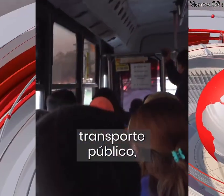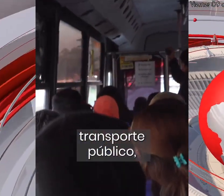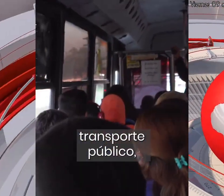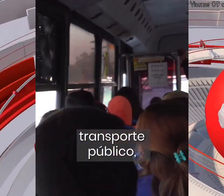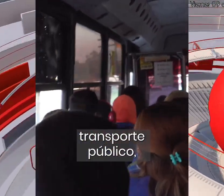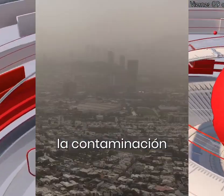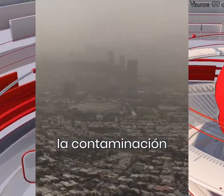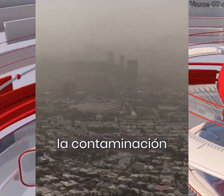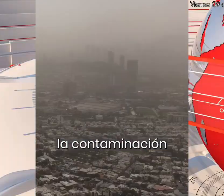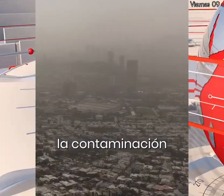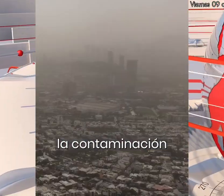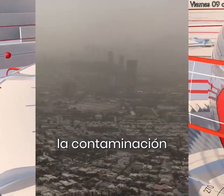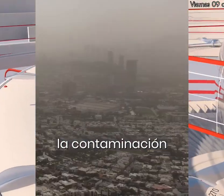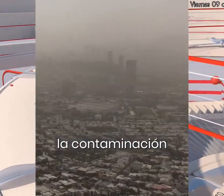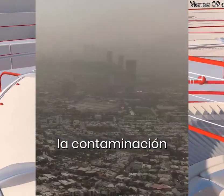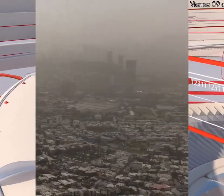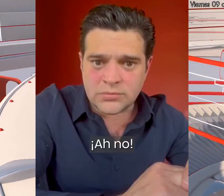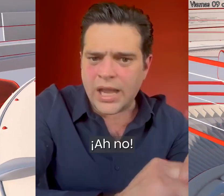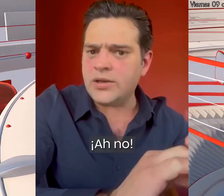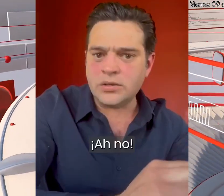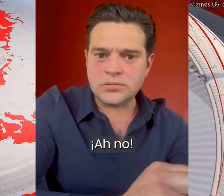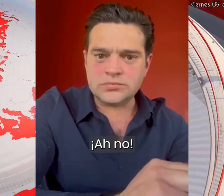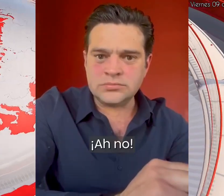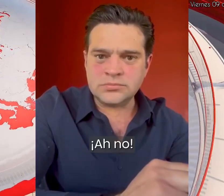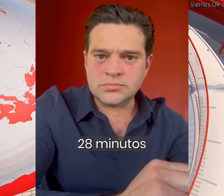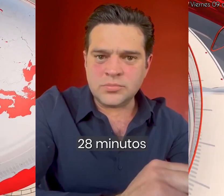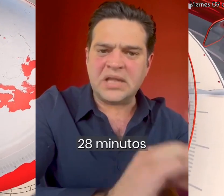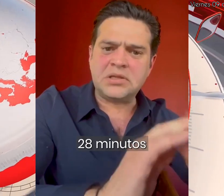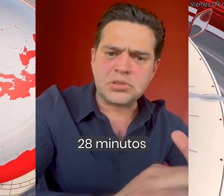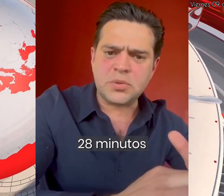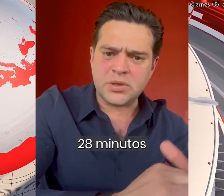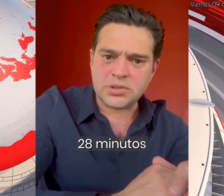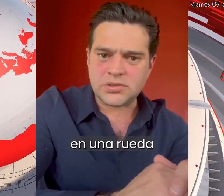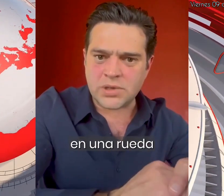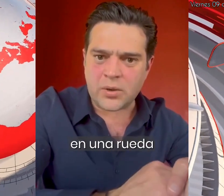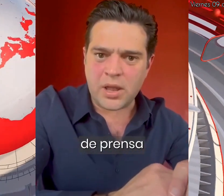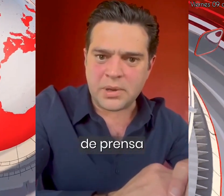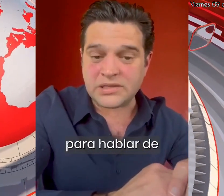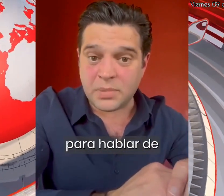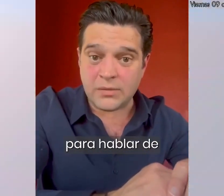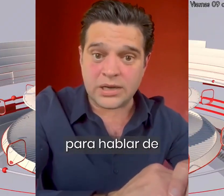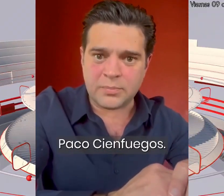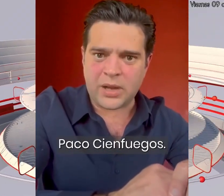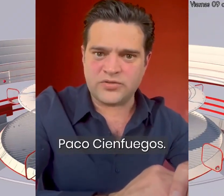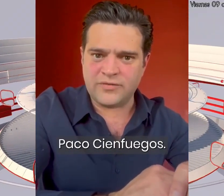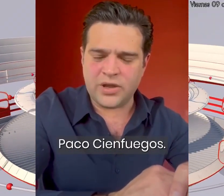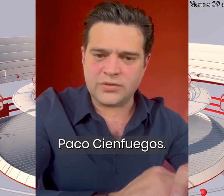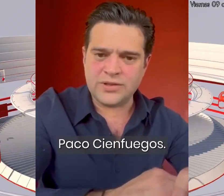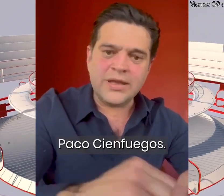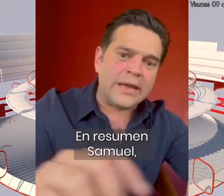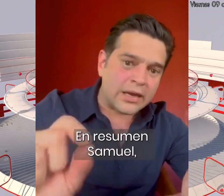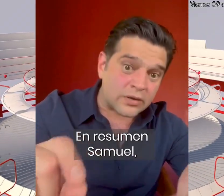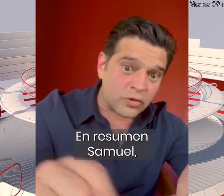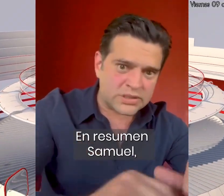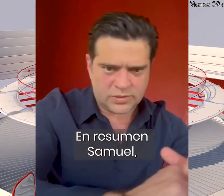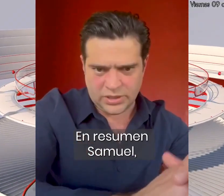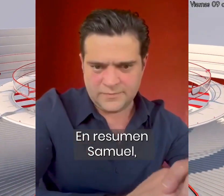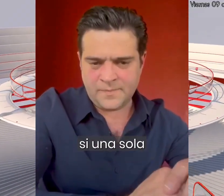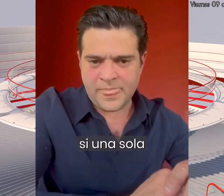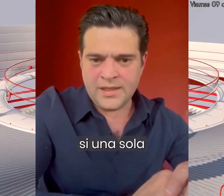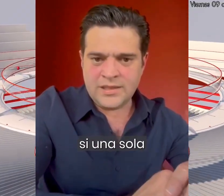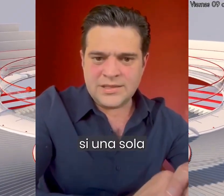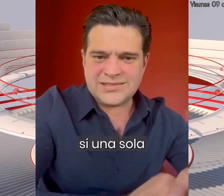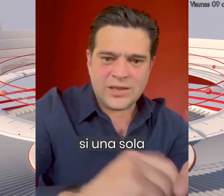transporte público, la contaminación. Ah, no. 28 minutos en una rueda de prensa para hablar de Paco Cienfuegos. En resumen,